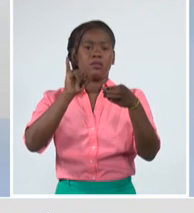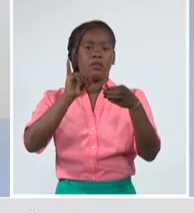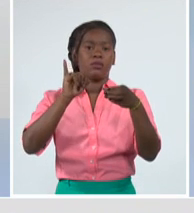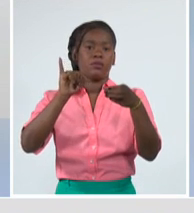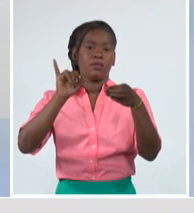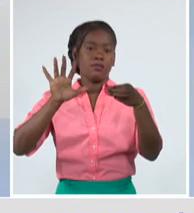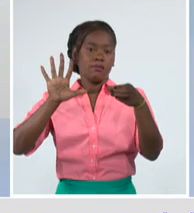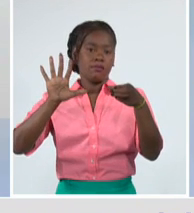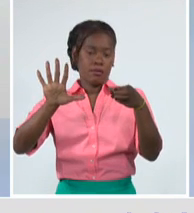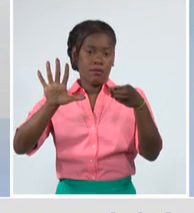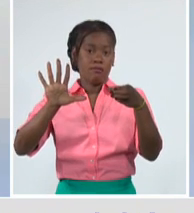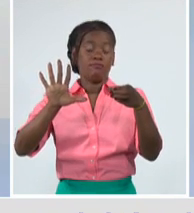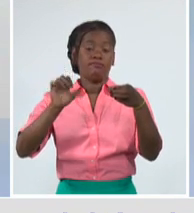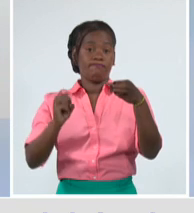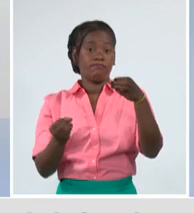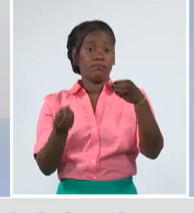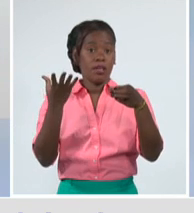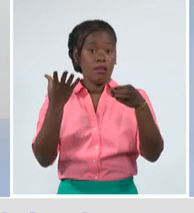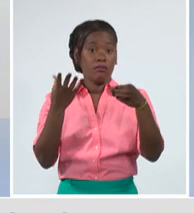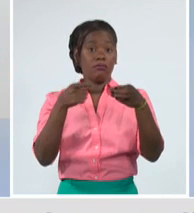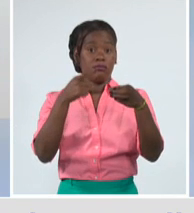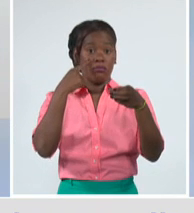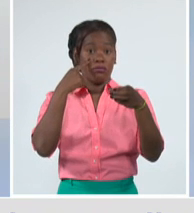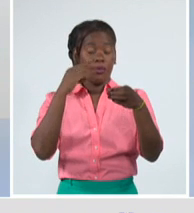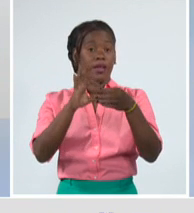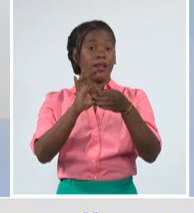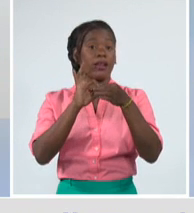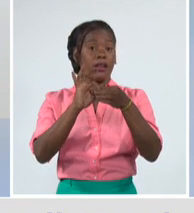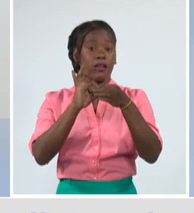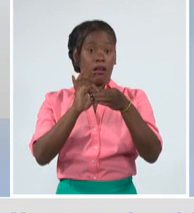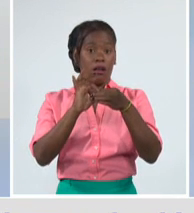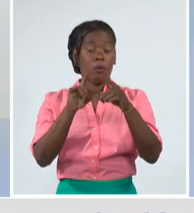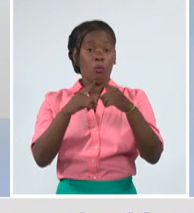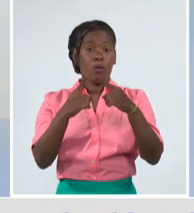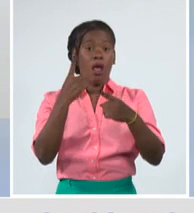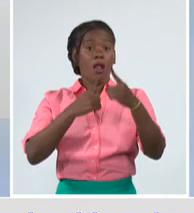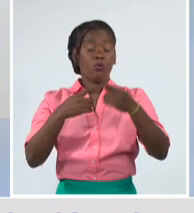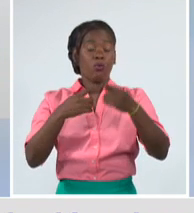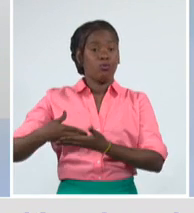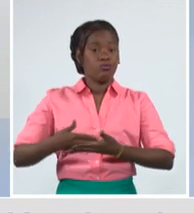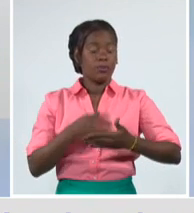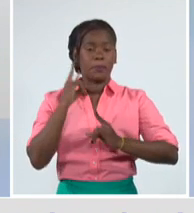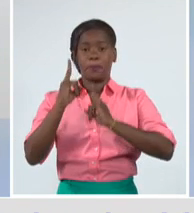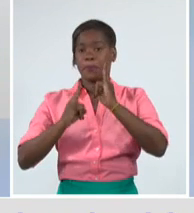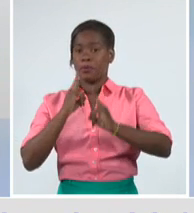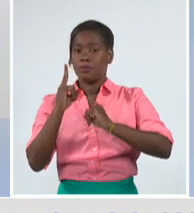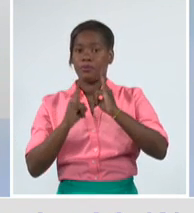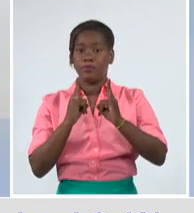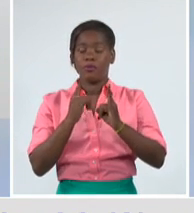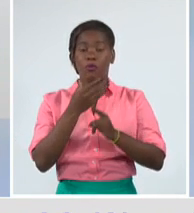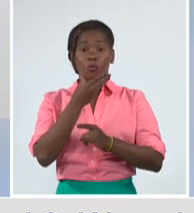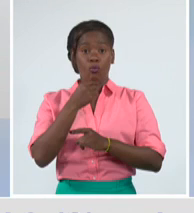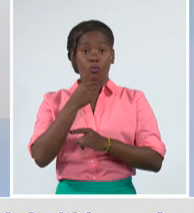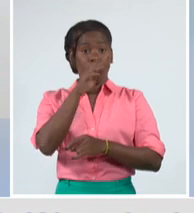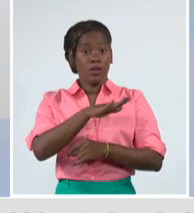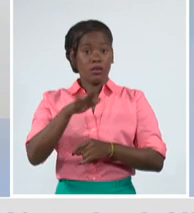1.665, lo que es todavía muy elevado. En edades pediátricas, 1.563,